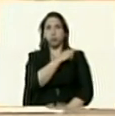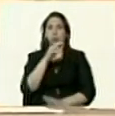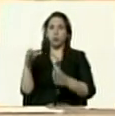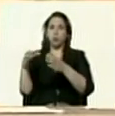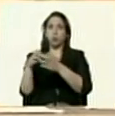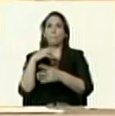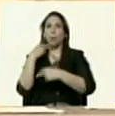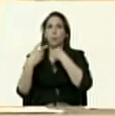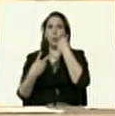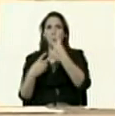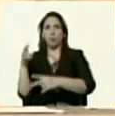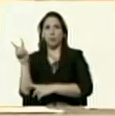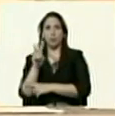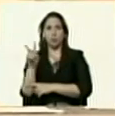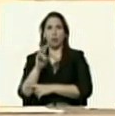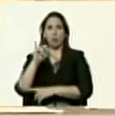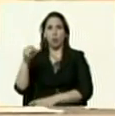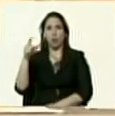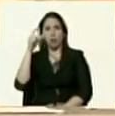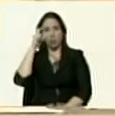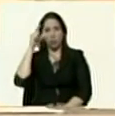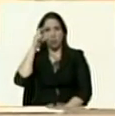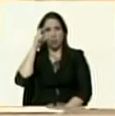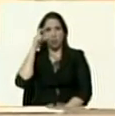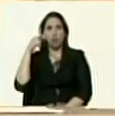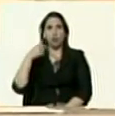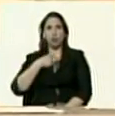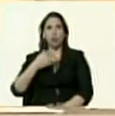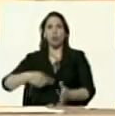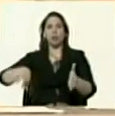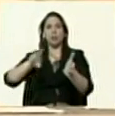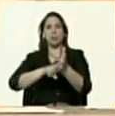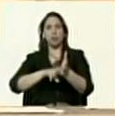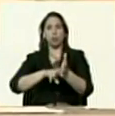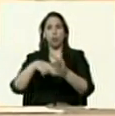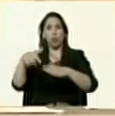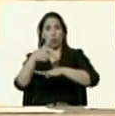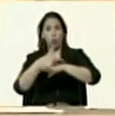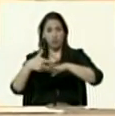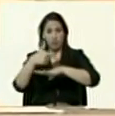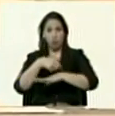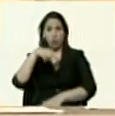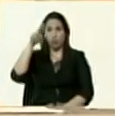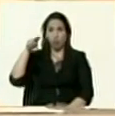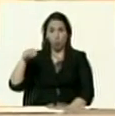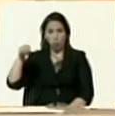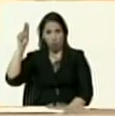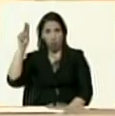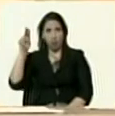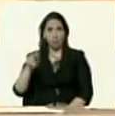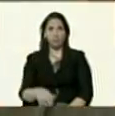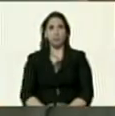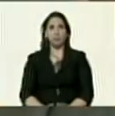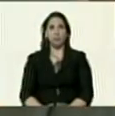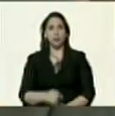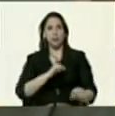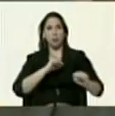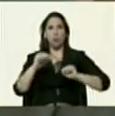Jorge Rodríguez, y yo lo ratifico, que si el gobierno de Noruega se